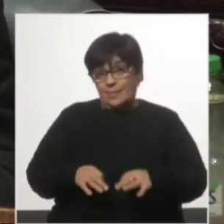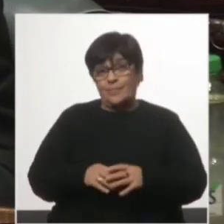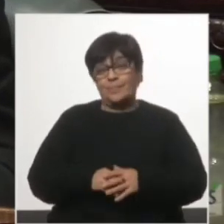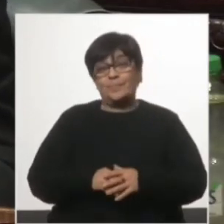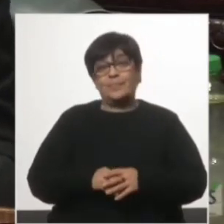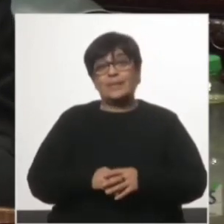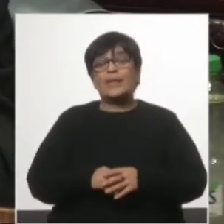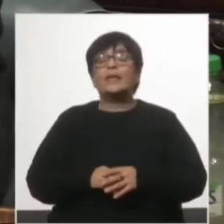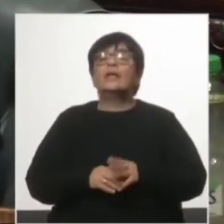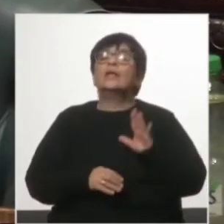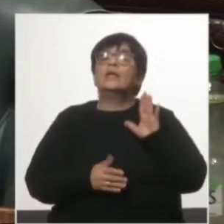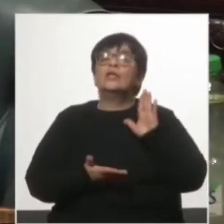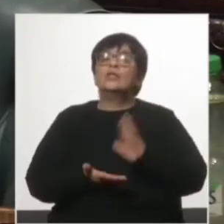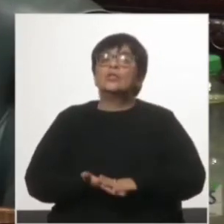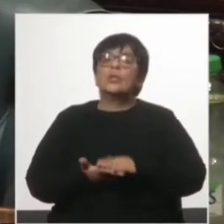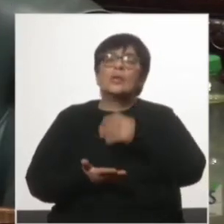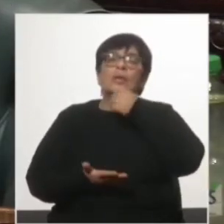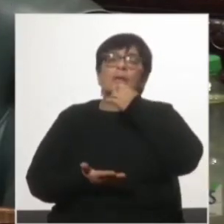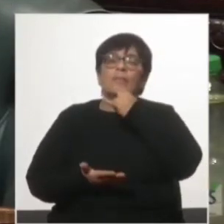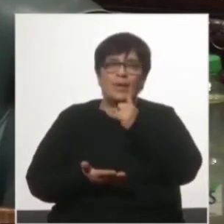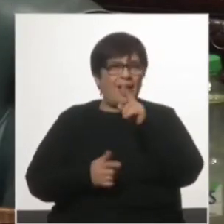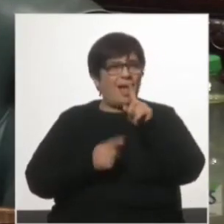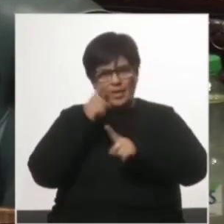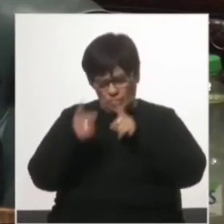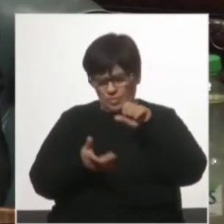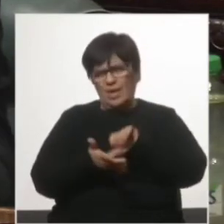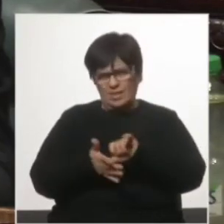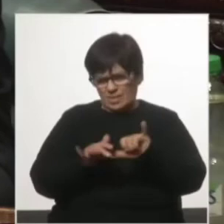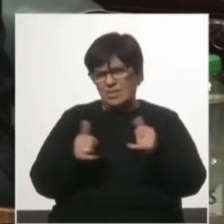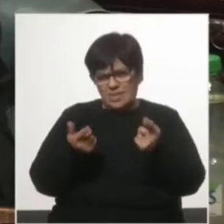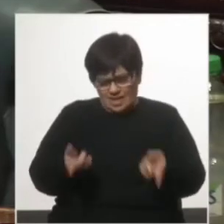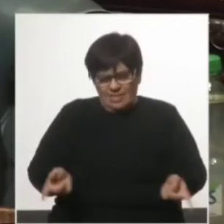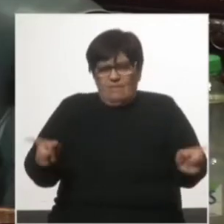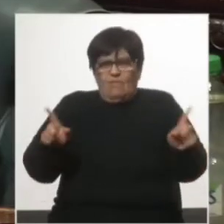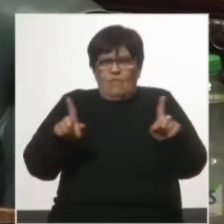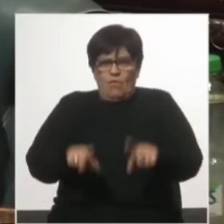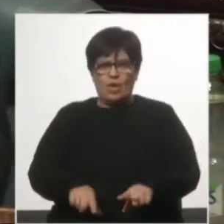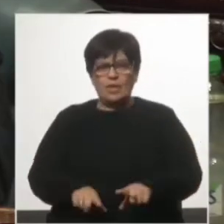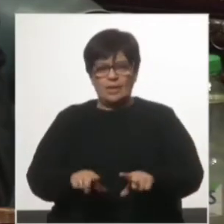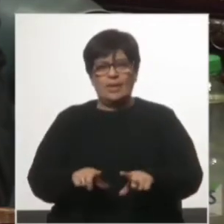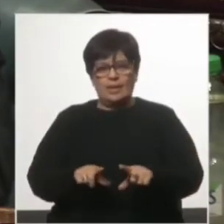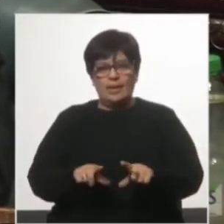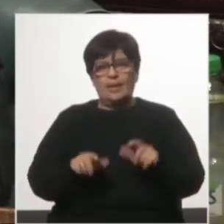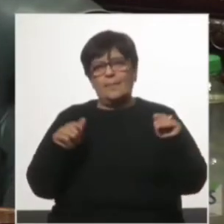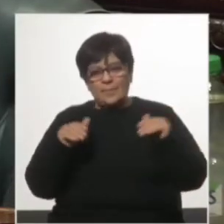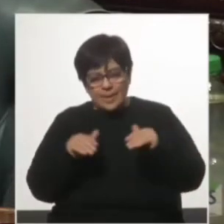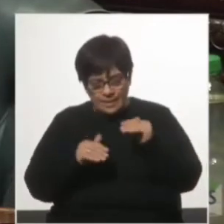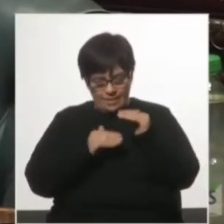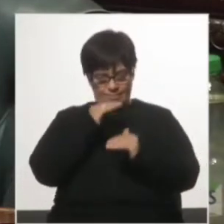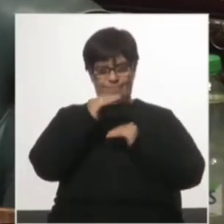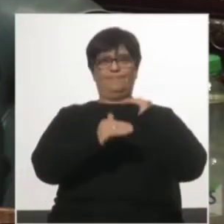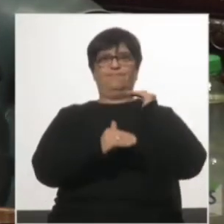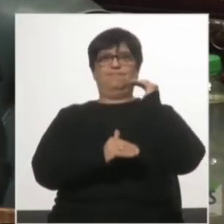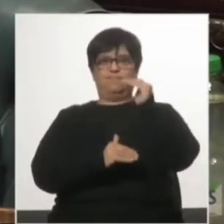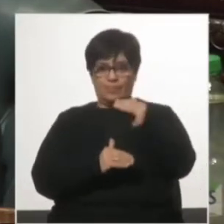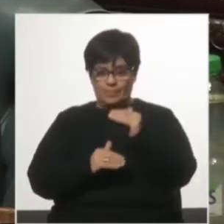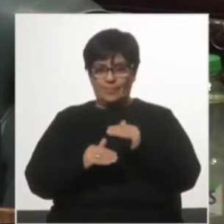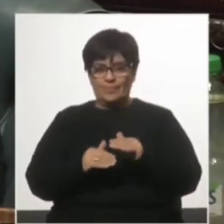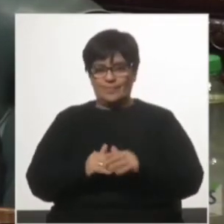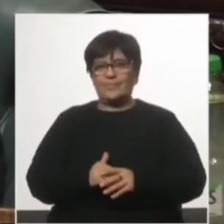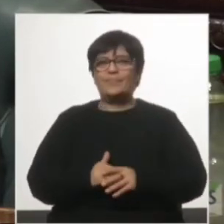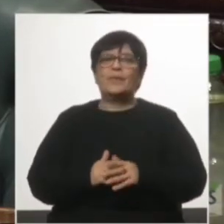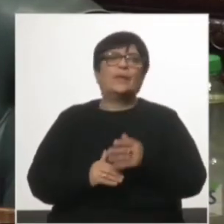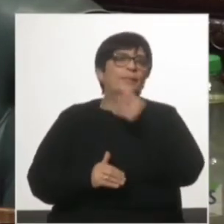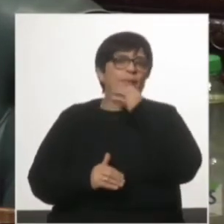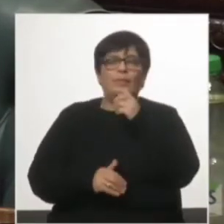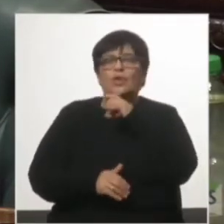En el caso, por ejemplo, hay países que ya han recuperado la caída económica prepandemia. Caso